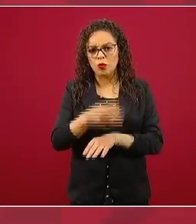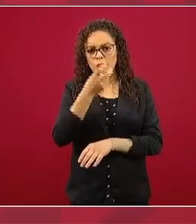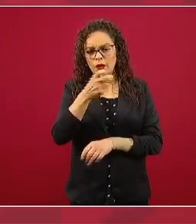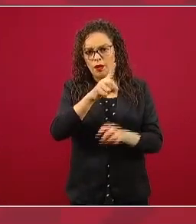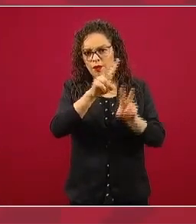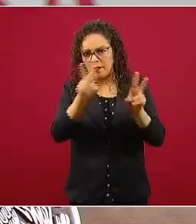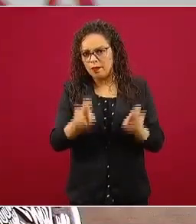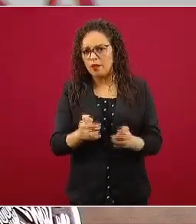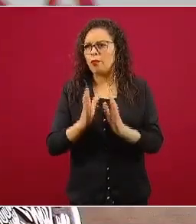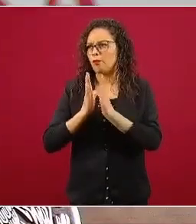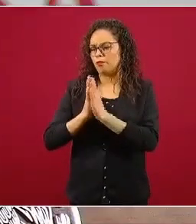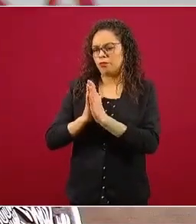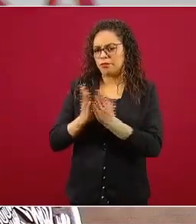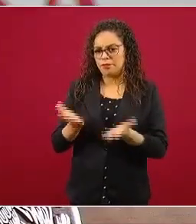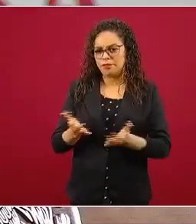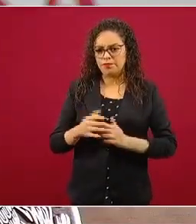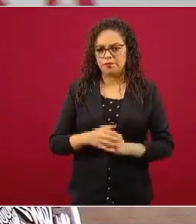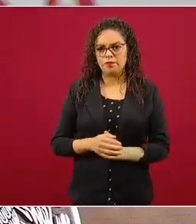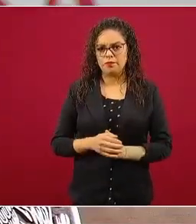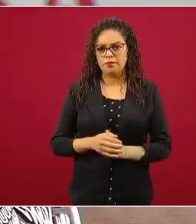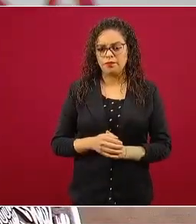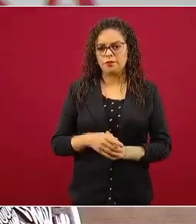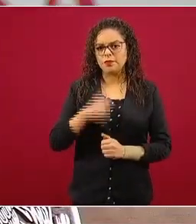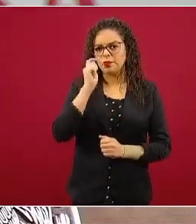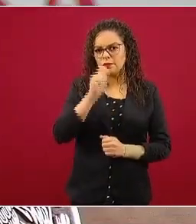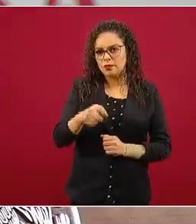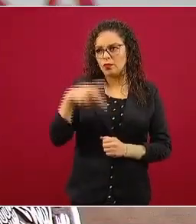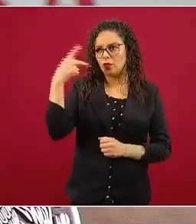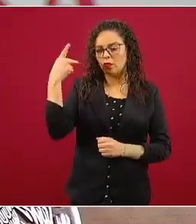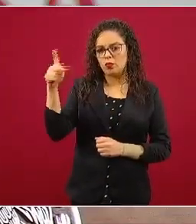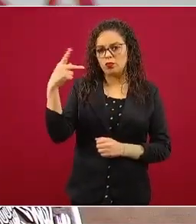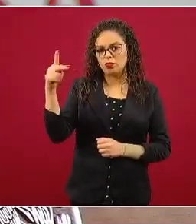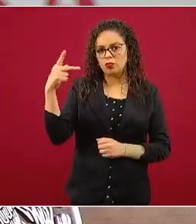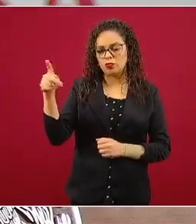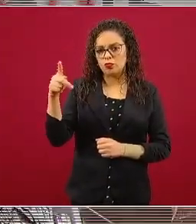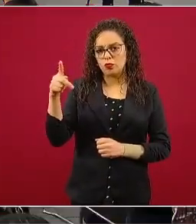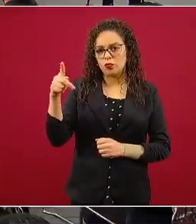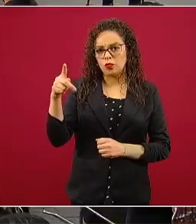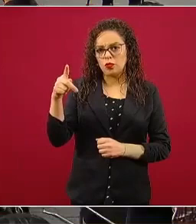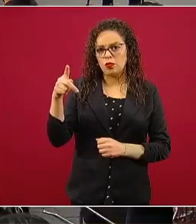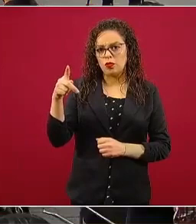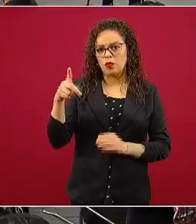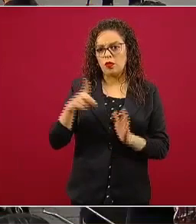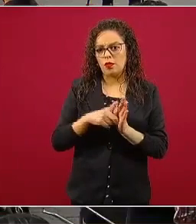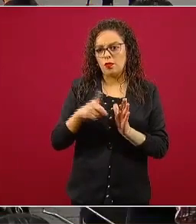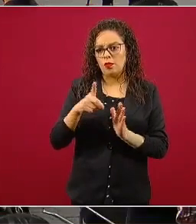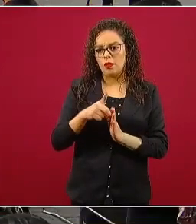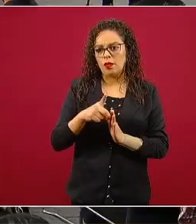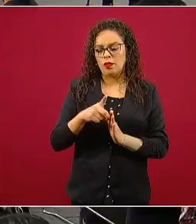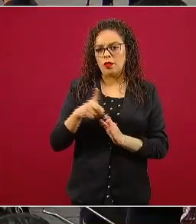que informe el Departamento de Justicia, y qué bien que está aquí